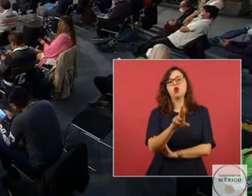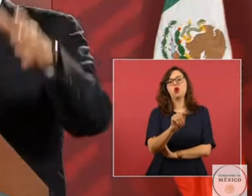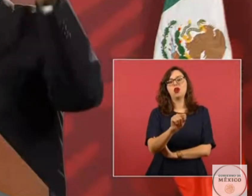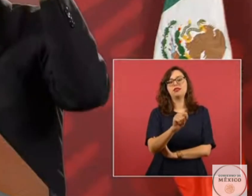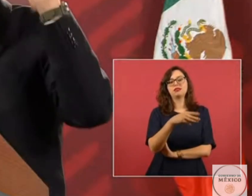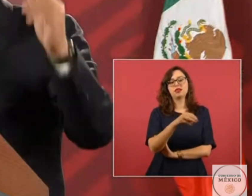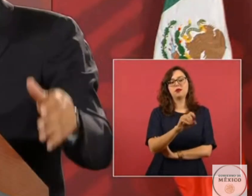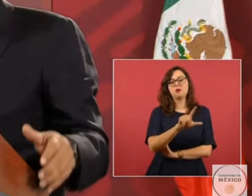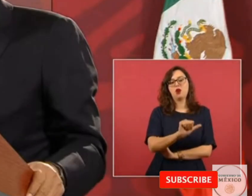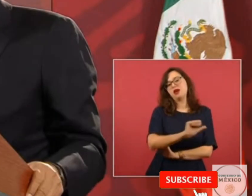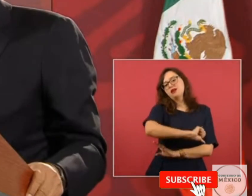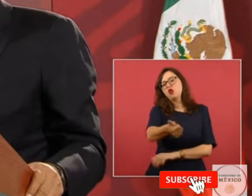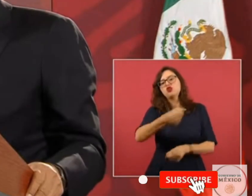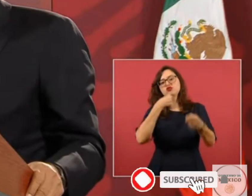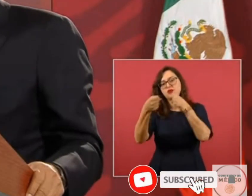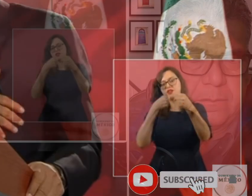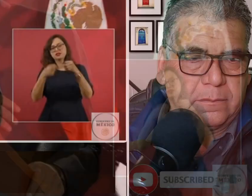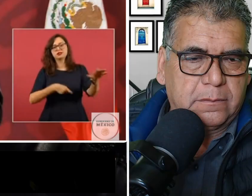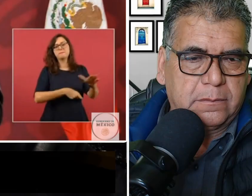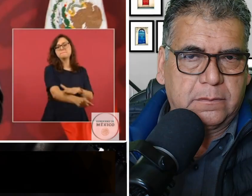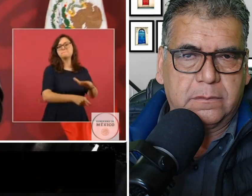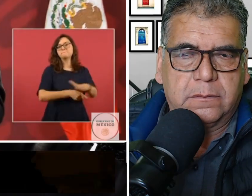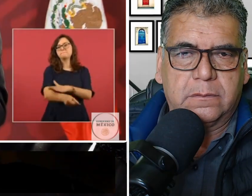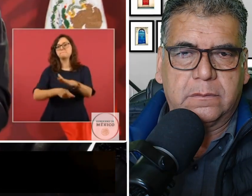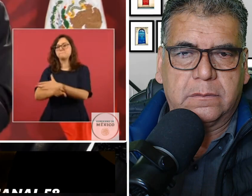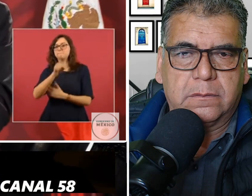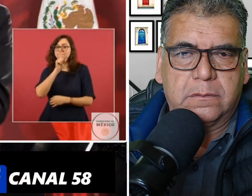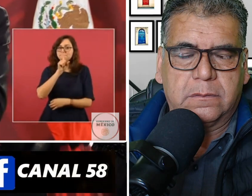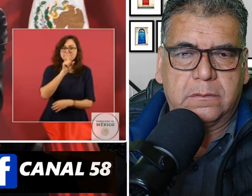y a otros, muchos. Entonces,